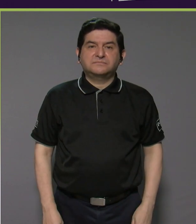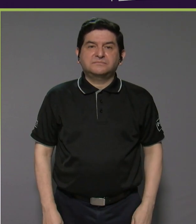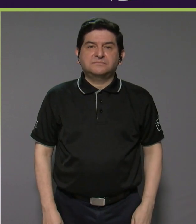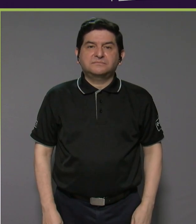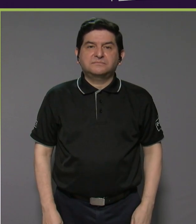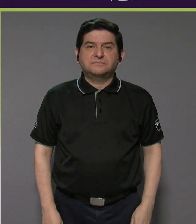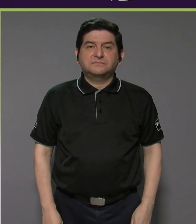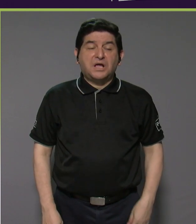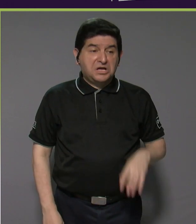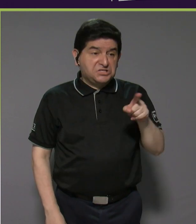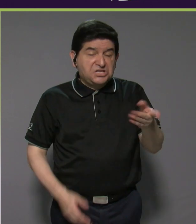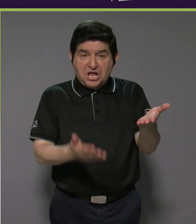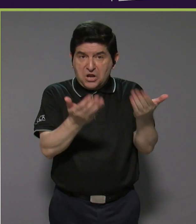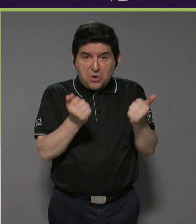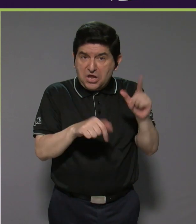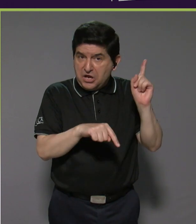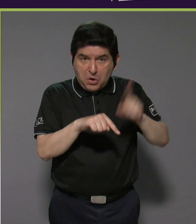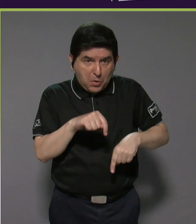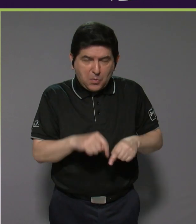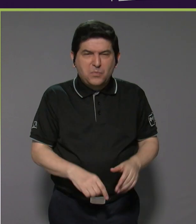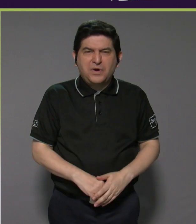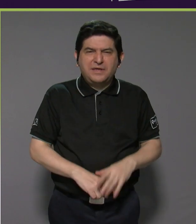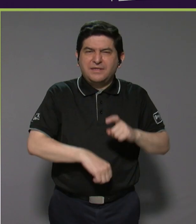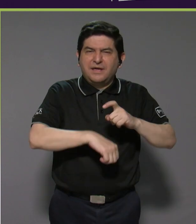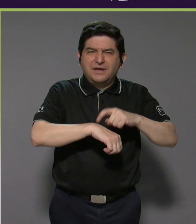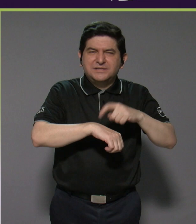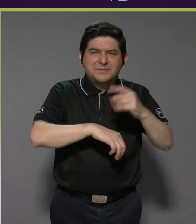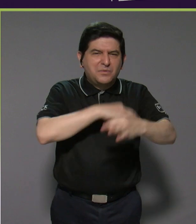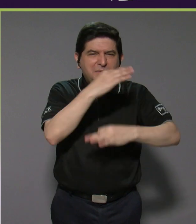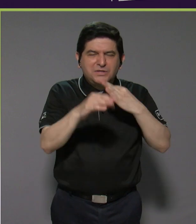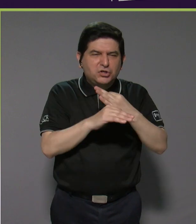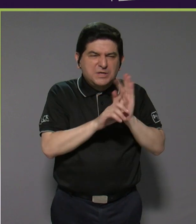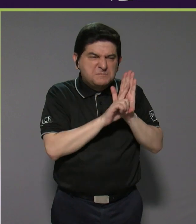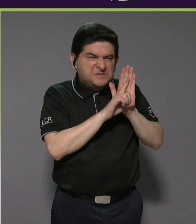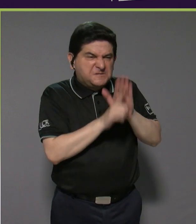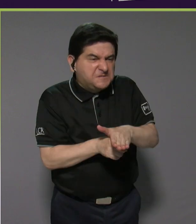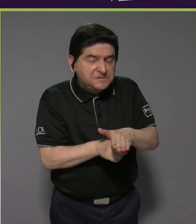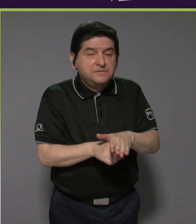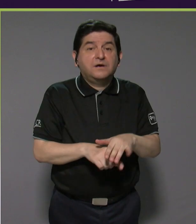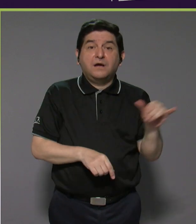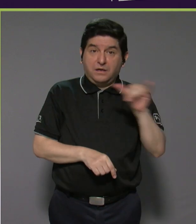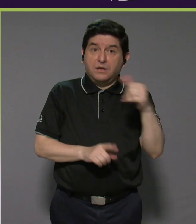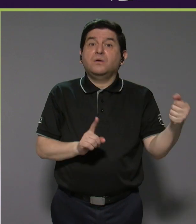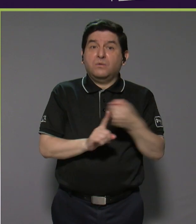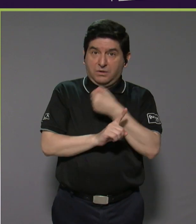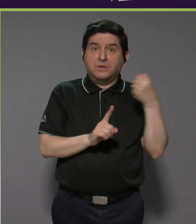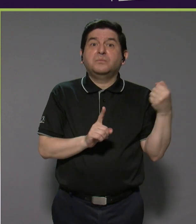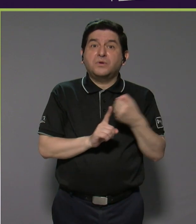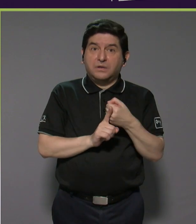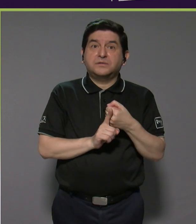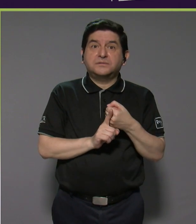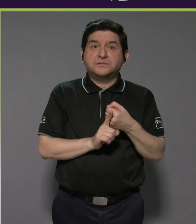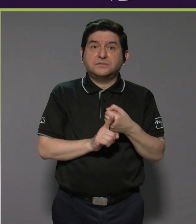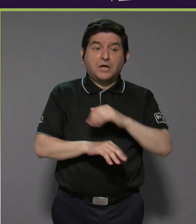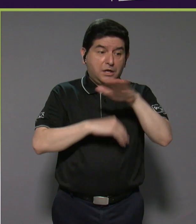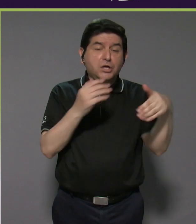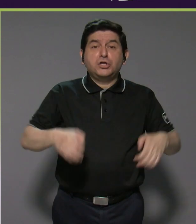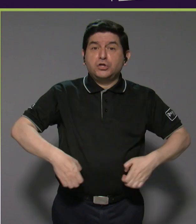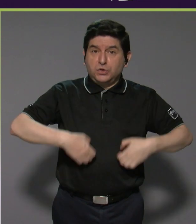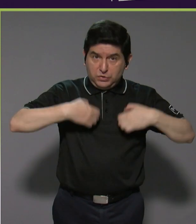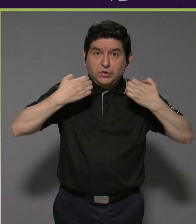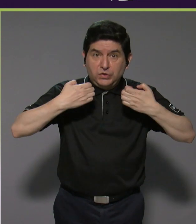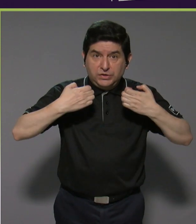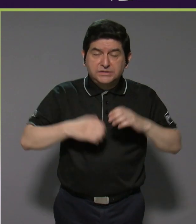cuando no quieren o no pueden, entonces ahí es donde hay algún tipo de coacción que también es violencia, y todo eso existe y no